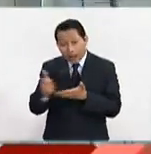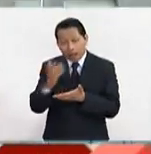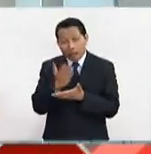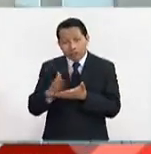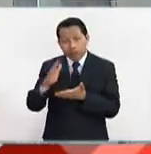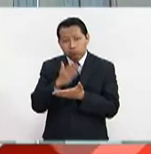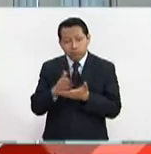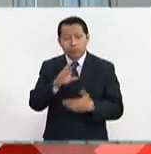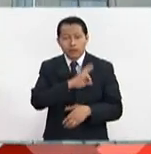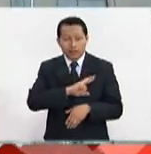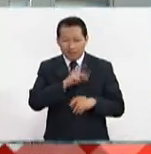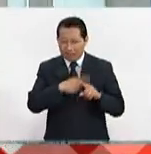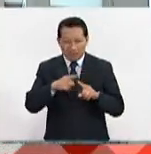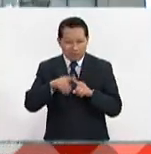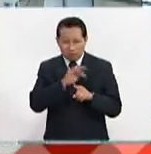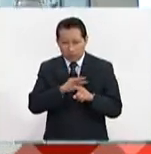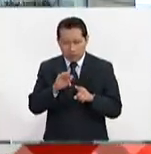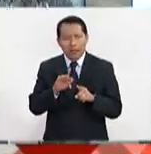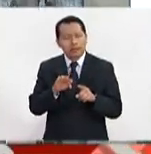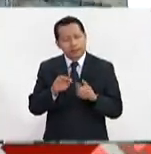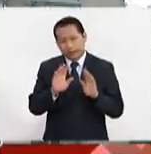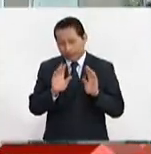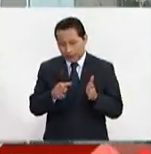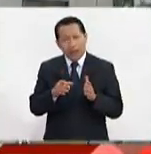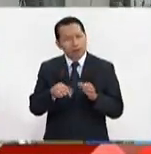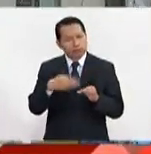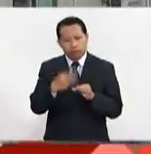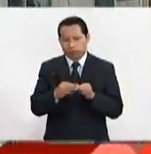una renta, pero que ya hayan recuperado su patrimonio.